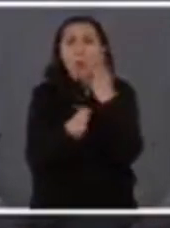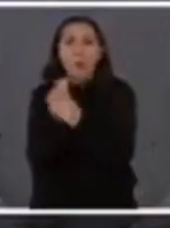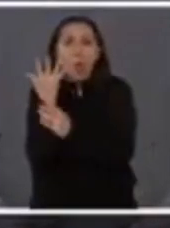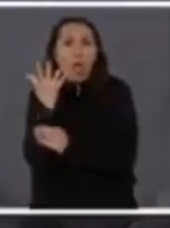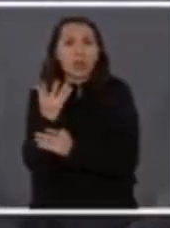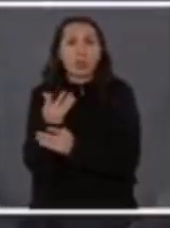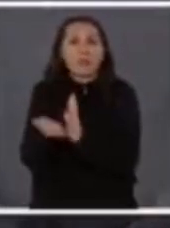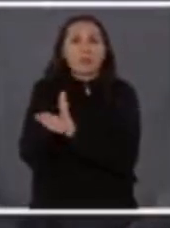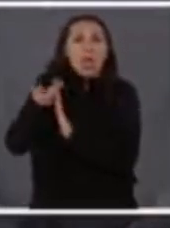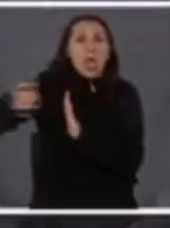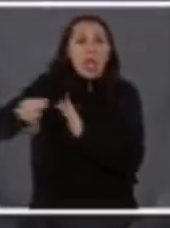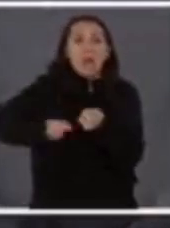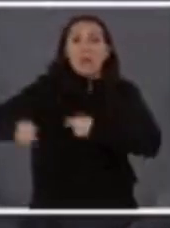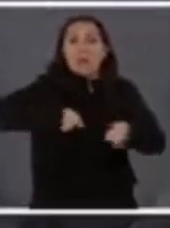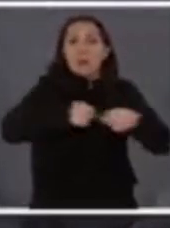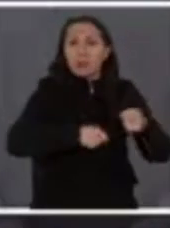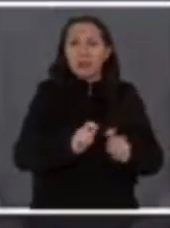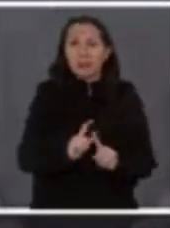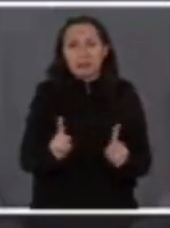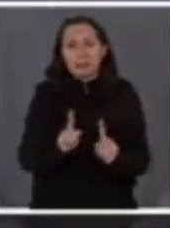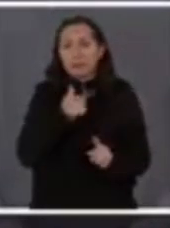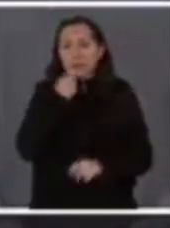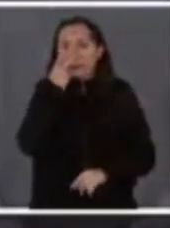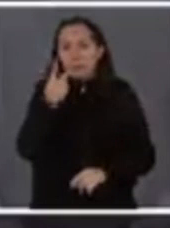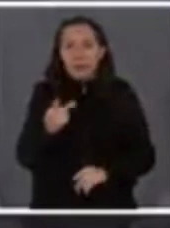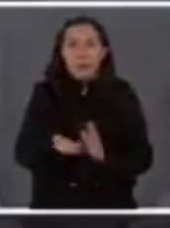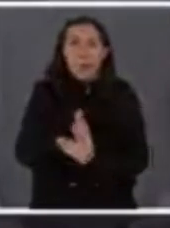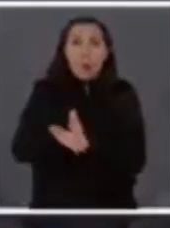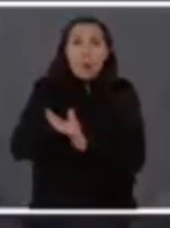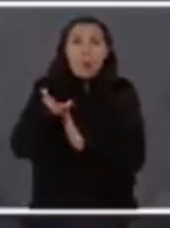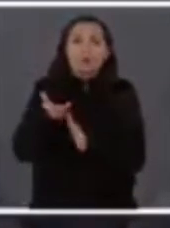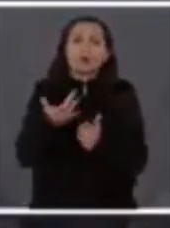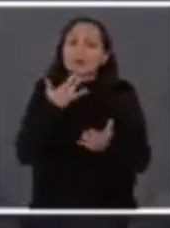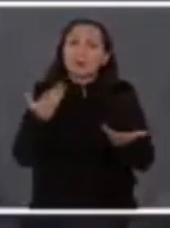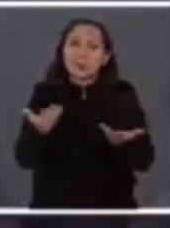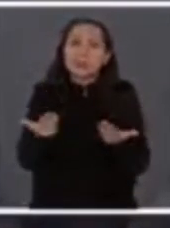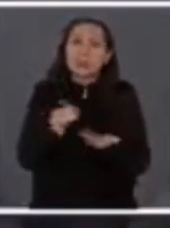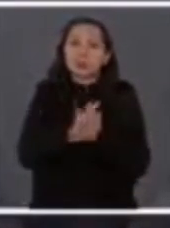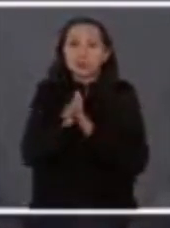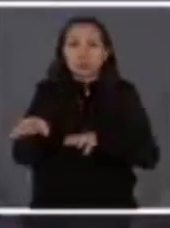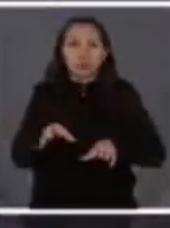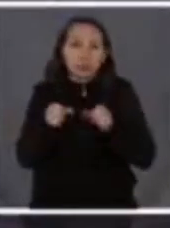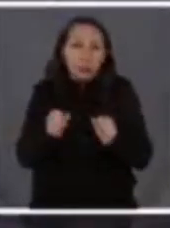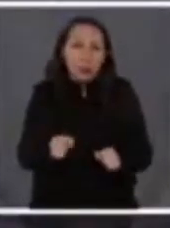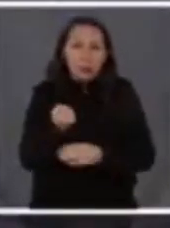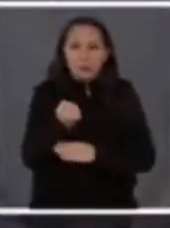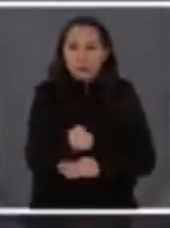a aumentar los precios de manera desproporcionada, porque necesitamos todos los elementos